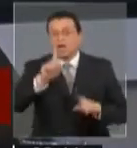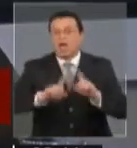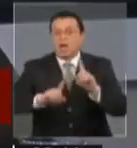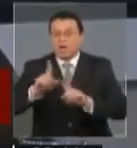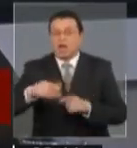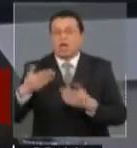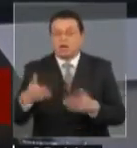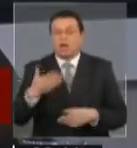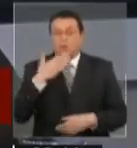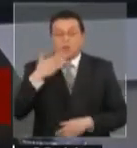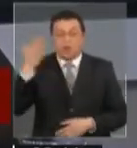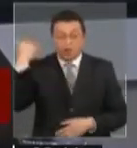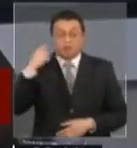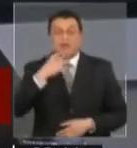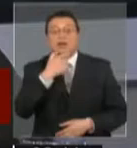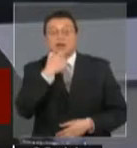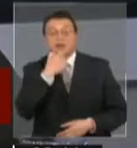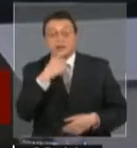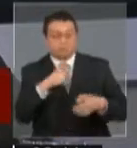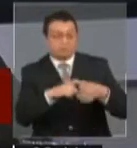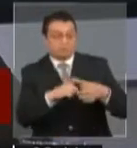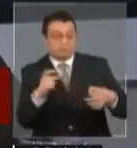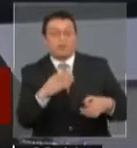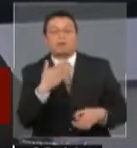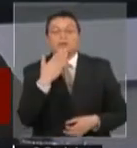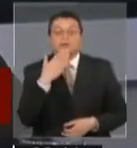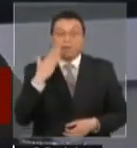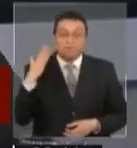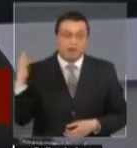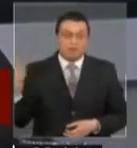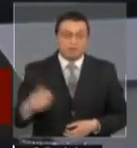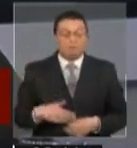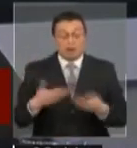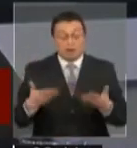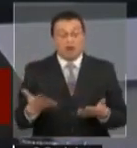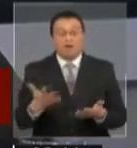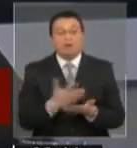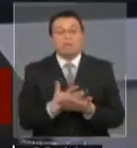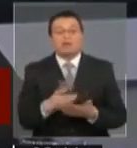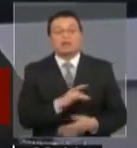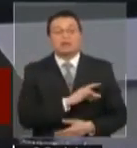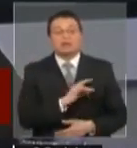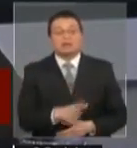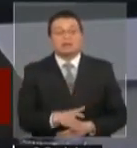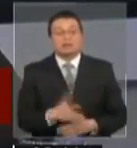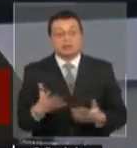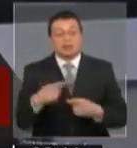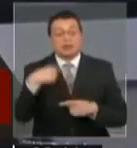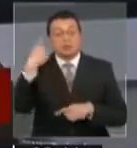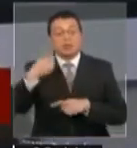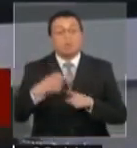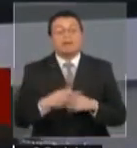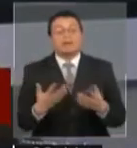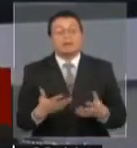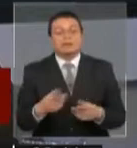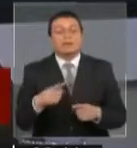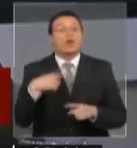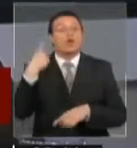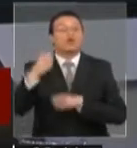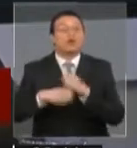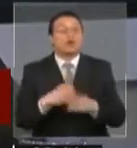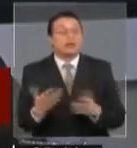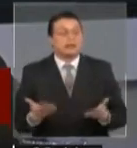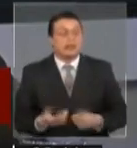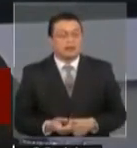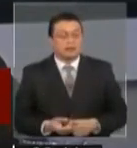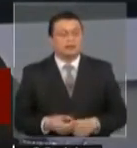los hubo en Gran Bretaña tras el Brexit. Ahora, ¿qué pasará en Chile? ¿Qué va a pasar el mes que viene? ¿Qué va a pasar el año que viene?